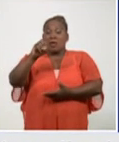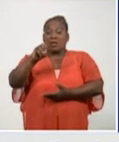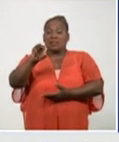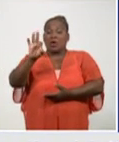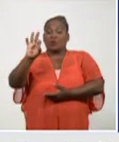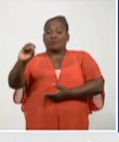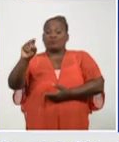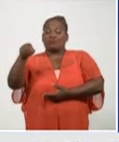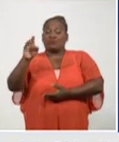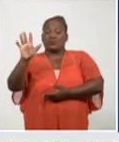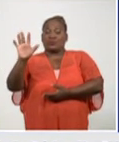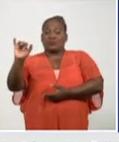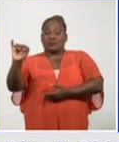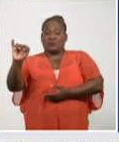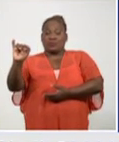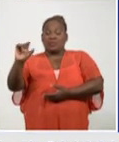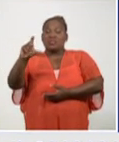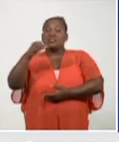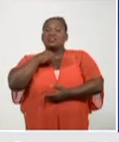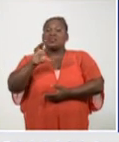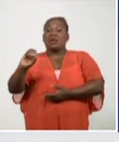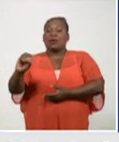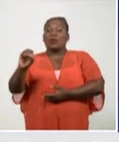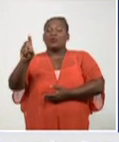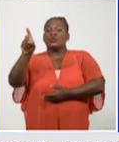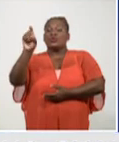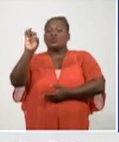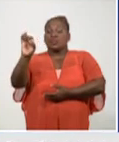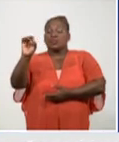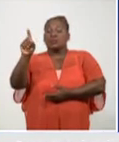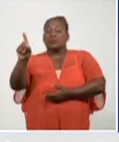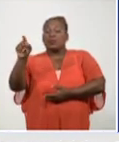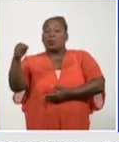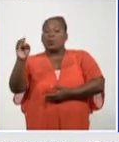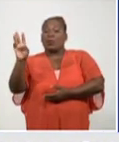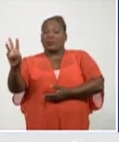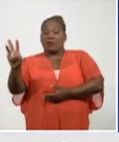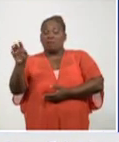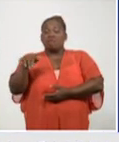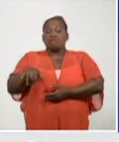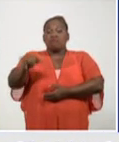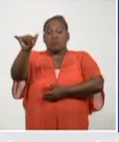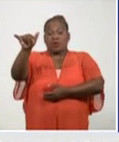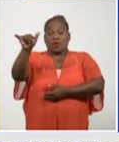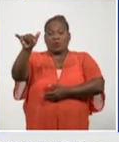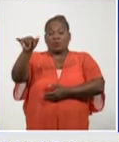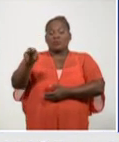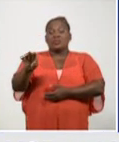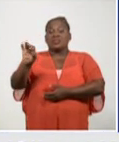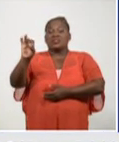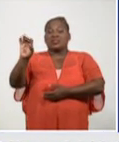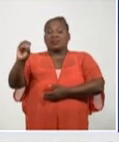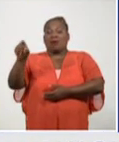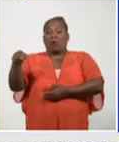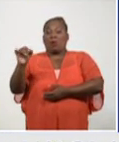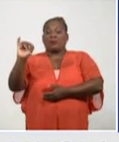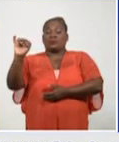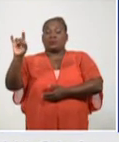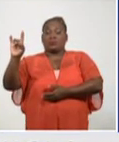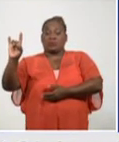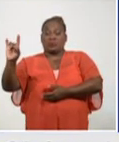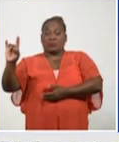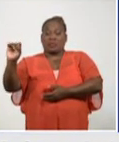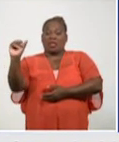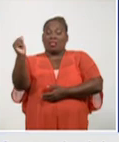80,56, Cerro 71,3, Boyero 70,69, desde